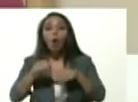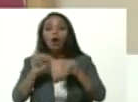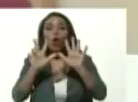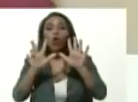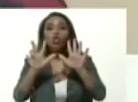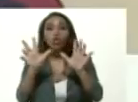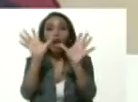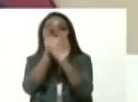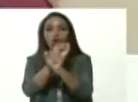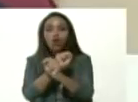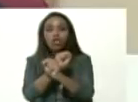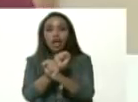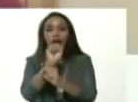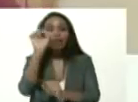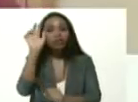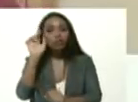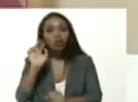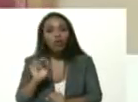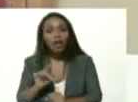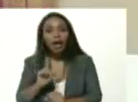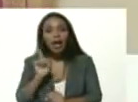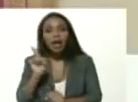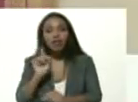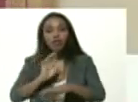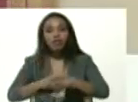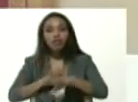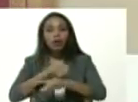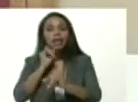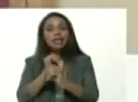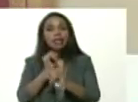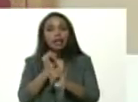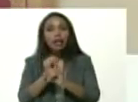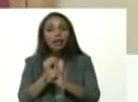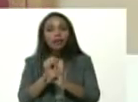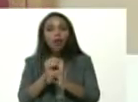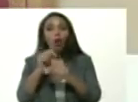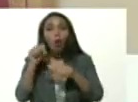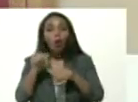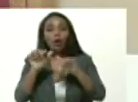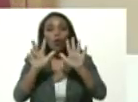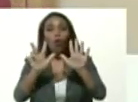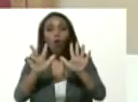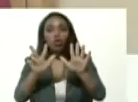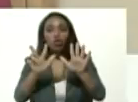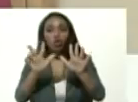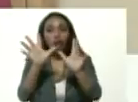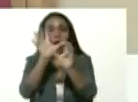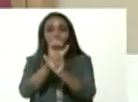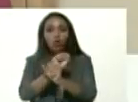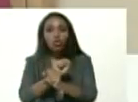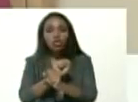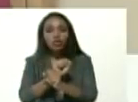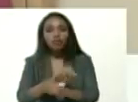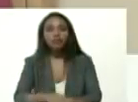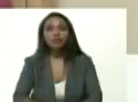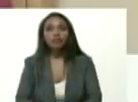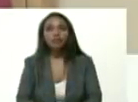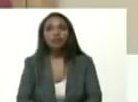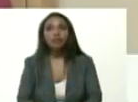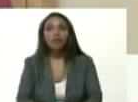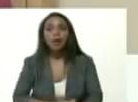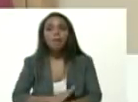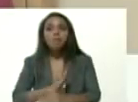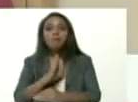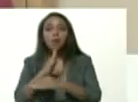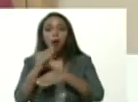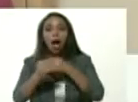noche... Y todos los días ellos van a informar por las redes sociales. Hoy a las 8 de la noche vamos a